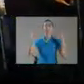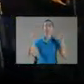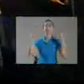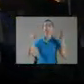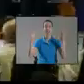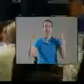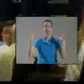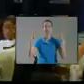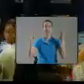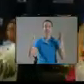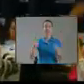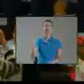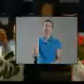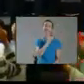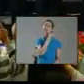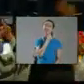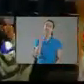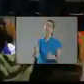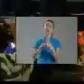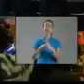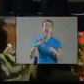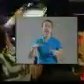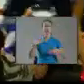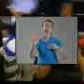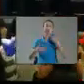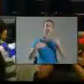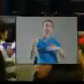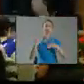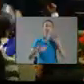se alegrarán.